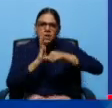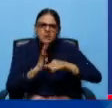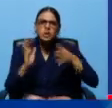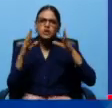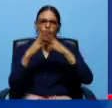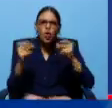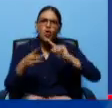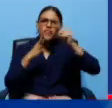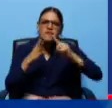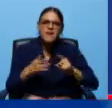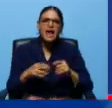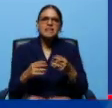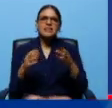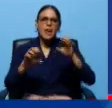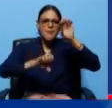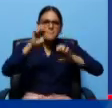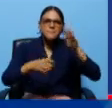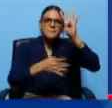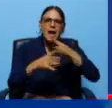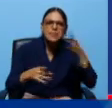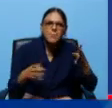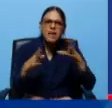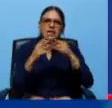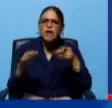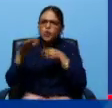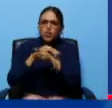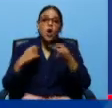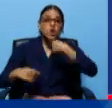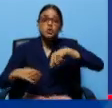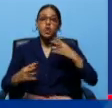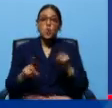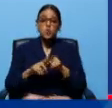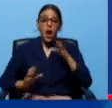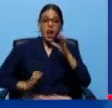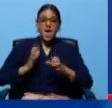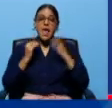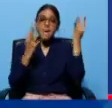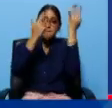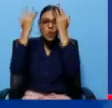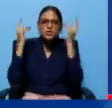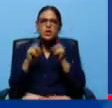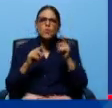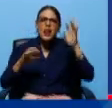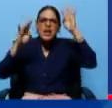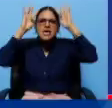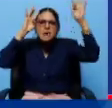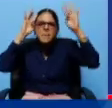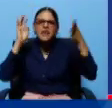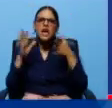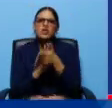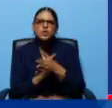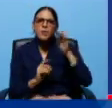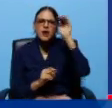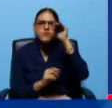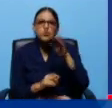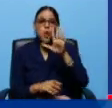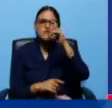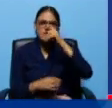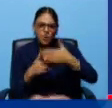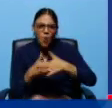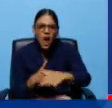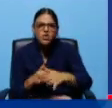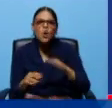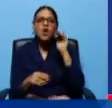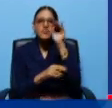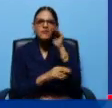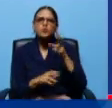ingeniería, para la física, para la matemática. Uno se emociona imaginándose el futuro muy cercano de los próximos 5 años de las